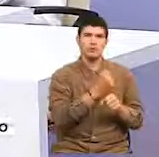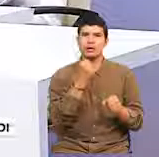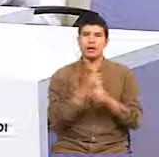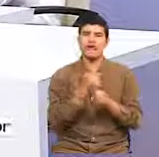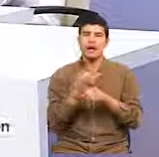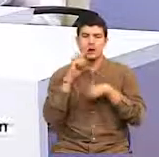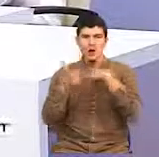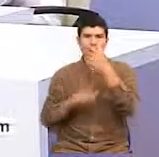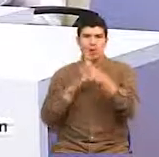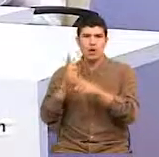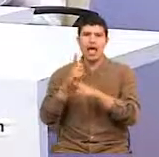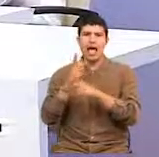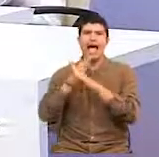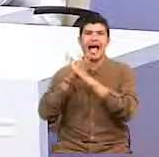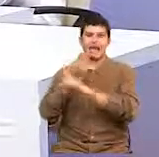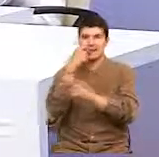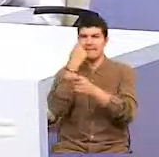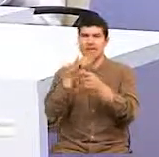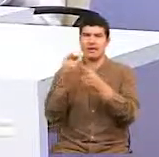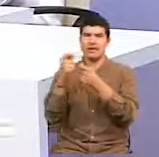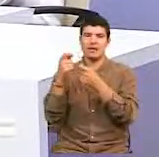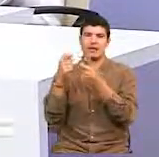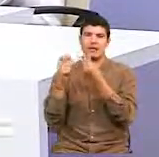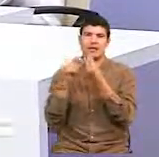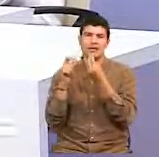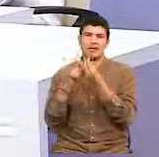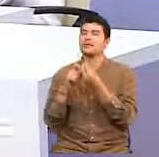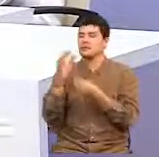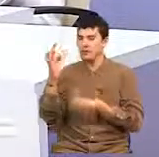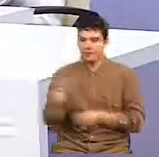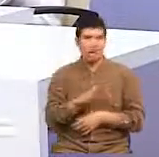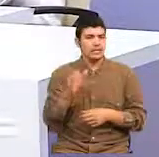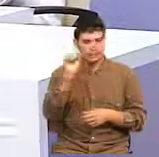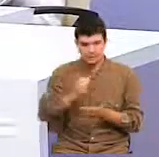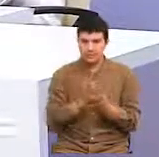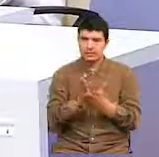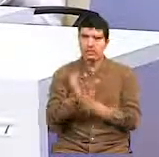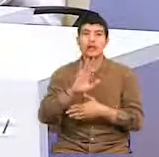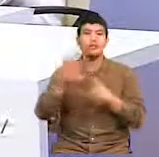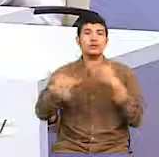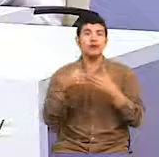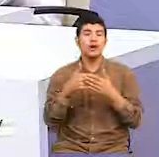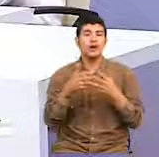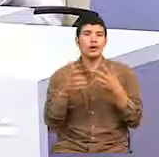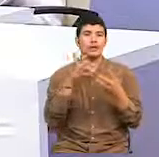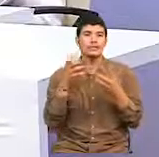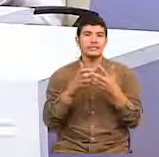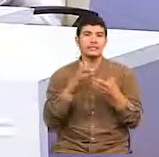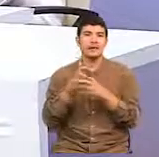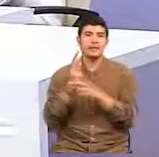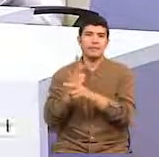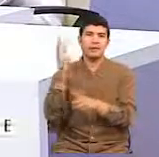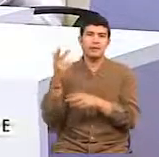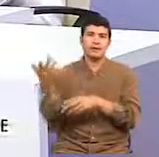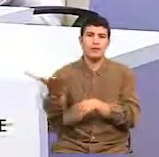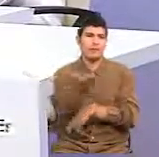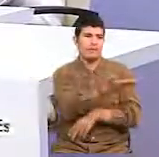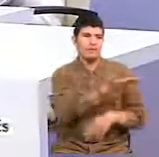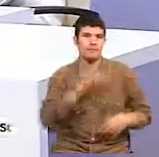lucha anticontrabando en la zona de frontera también? Total, total. Todos los sistemas de amenaza persistente o